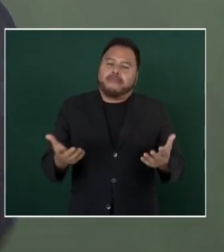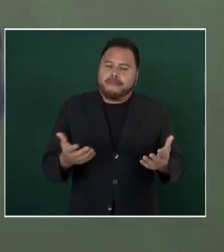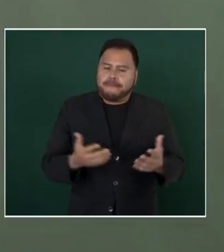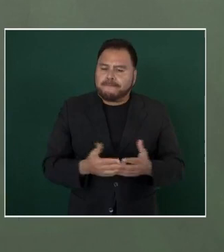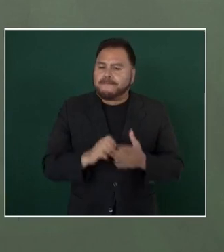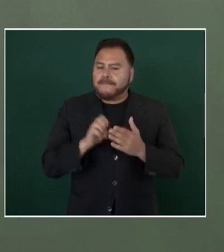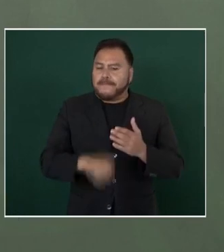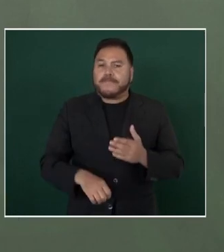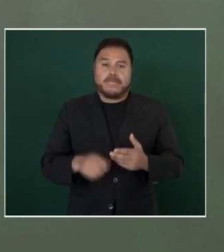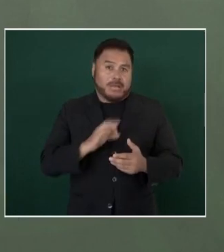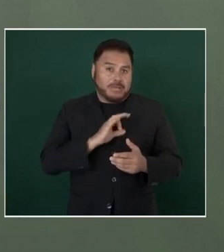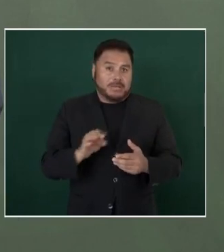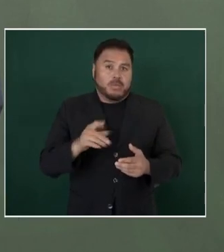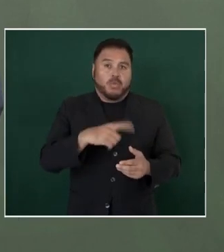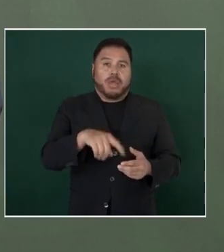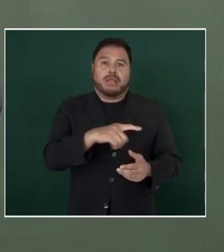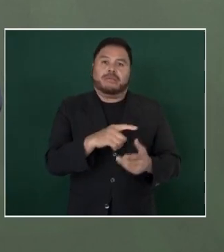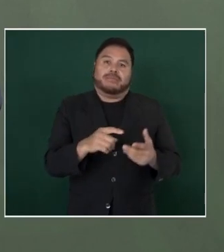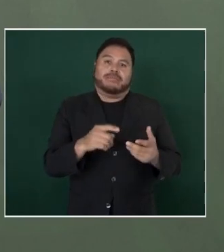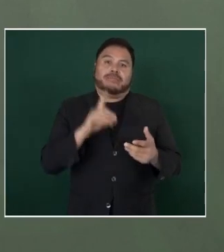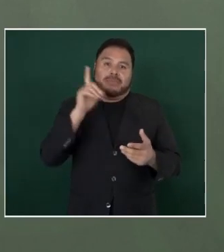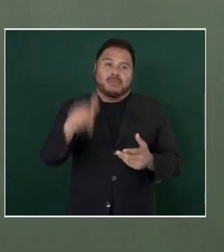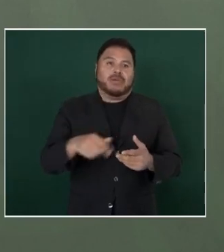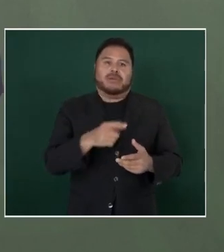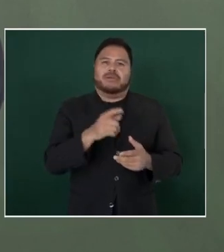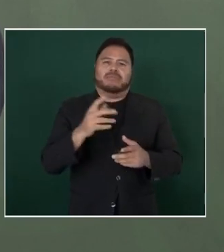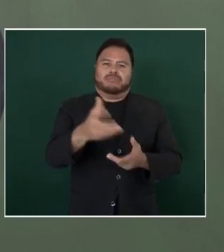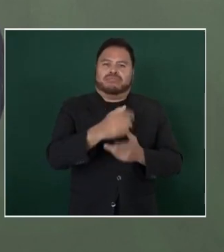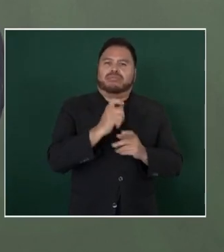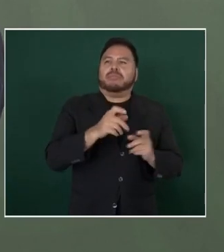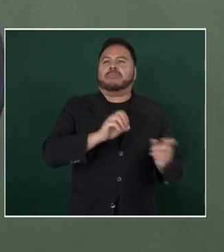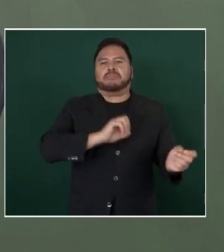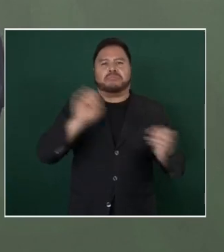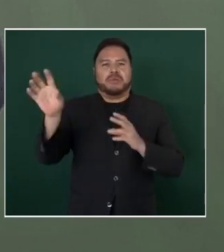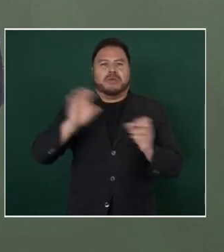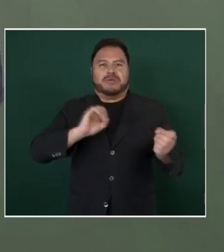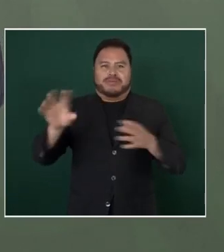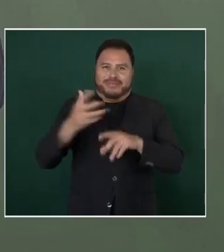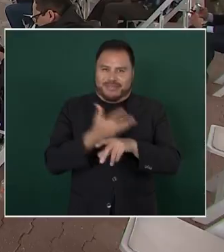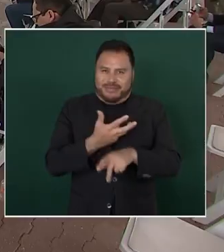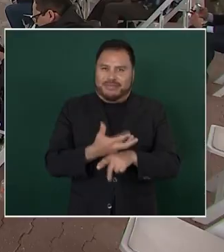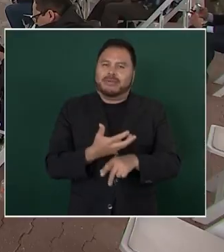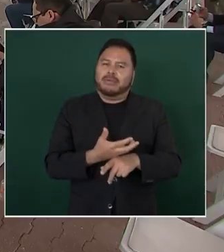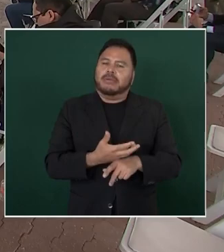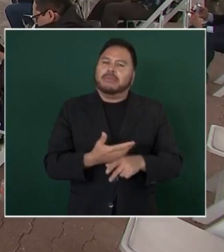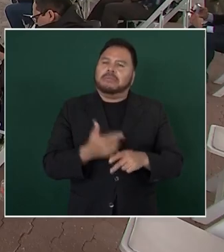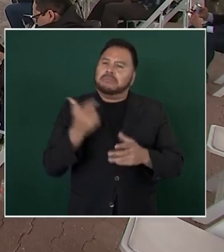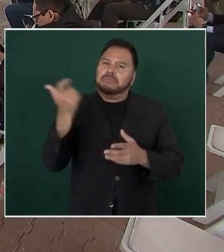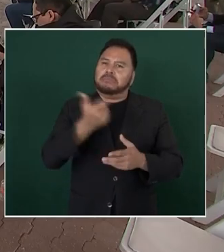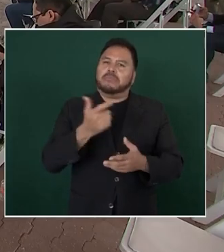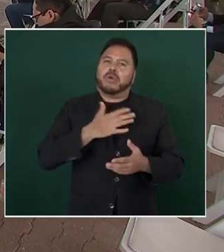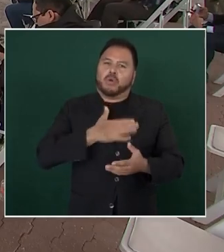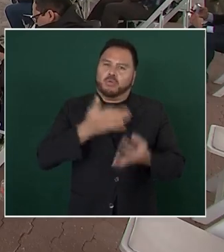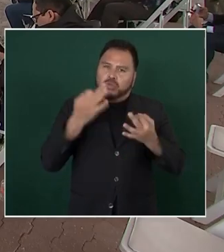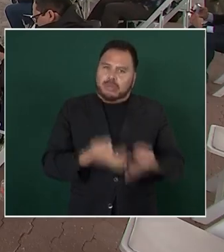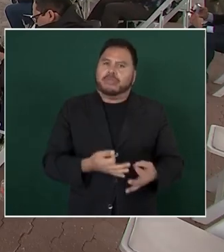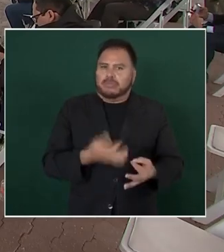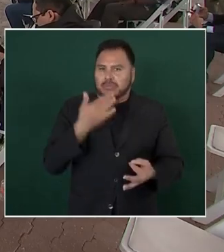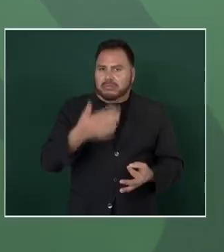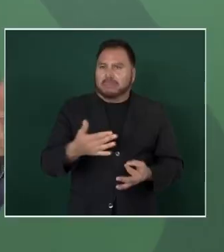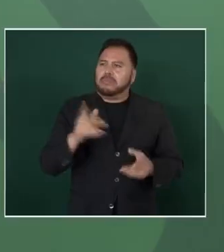si pueden exportar tienen precios, ¿sí?, justos, mejores precios,